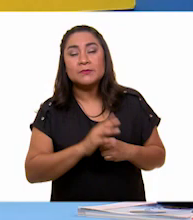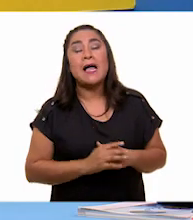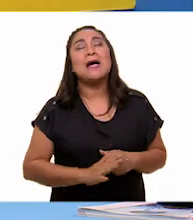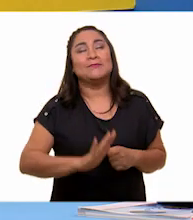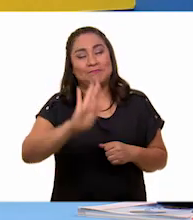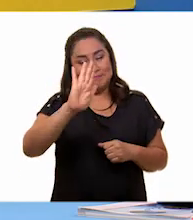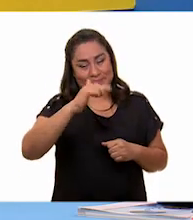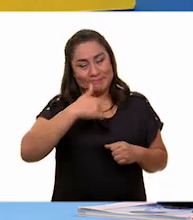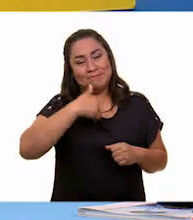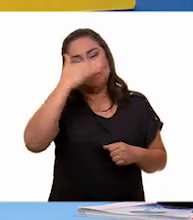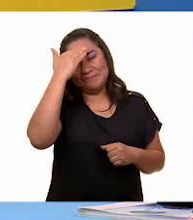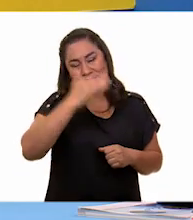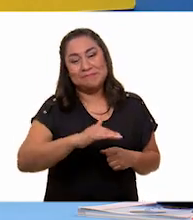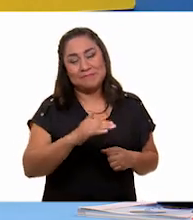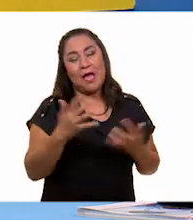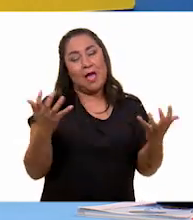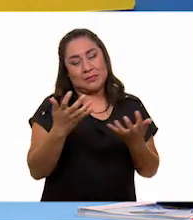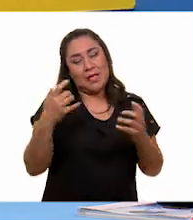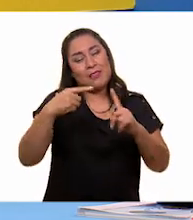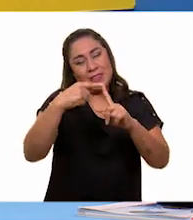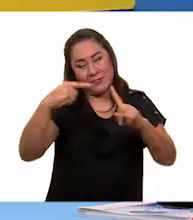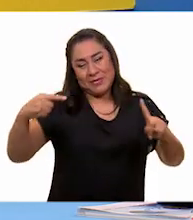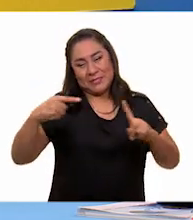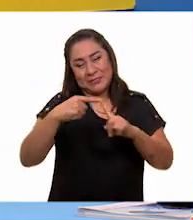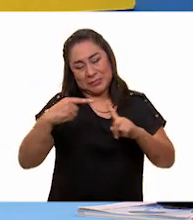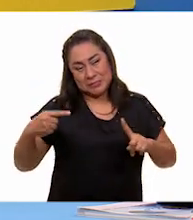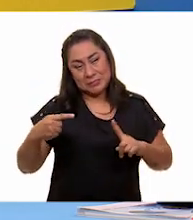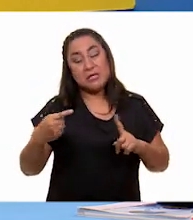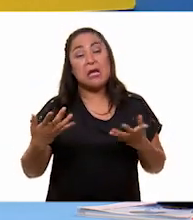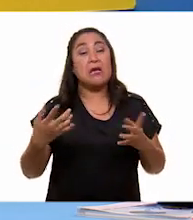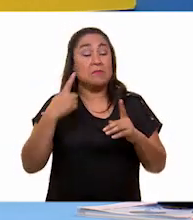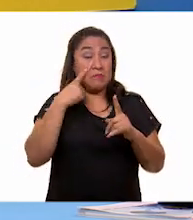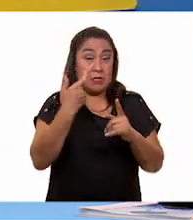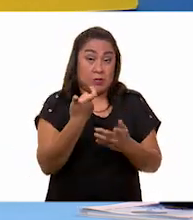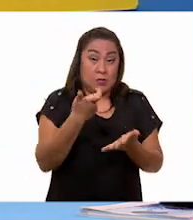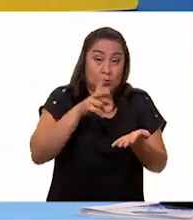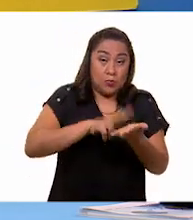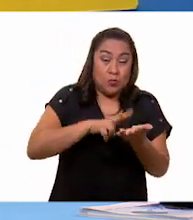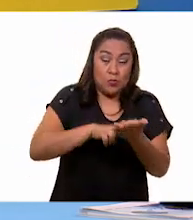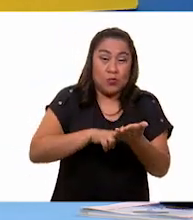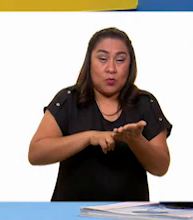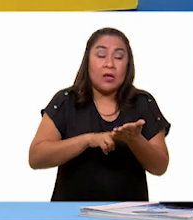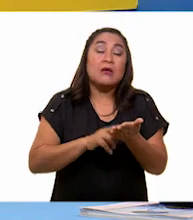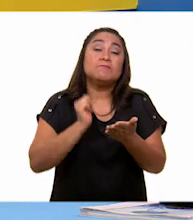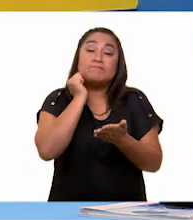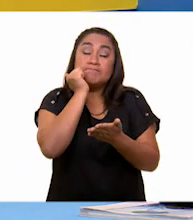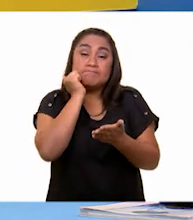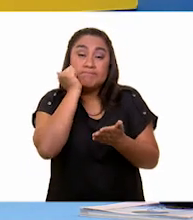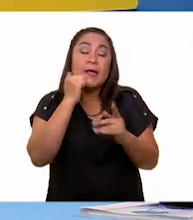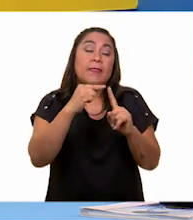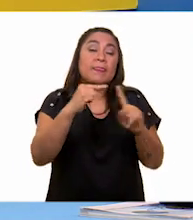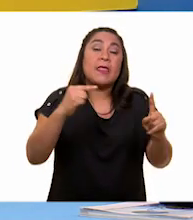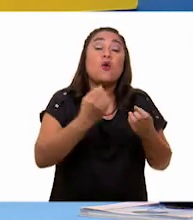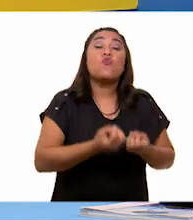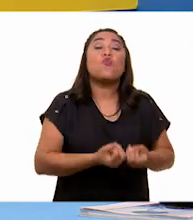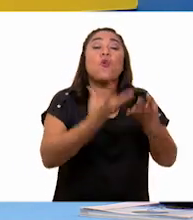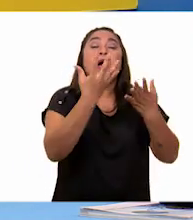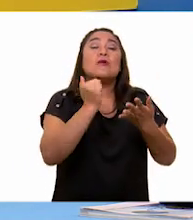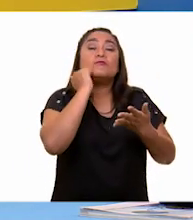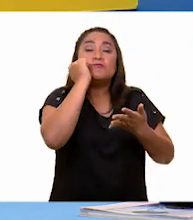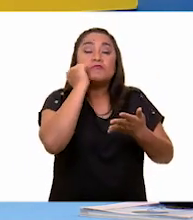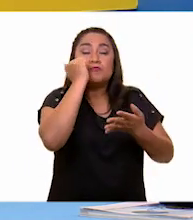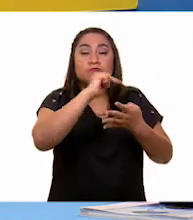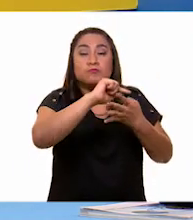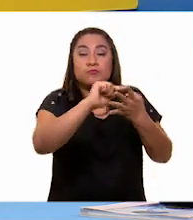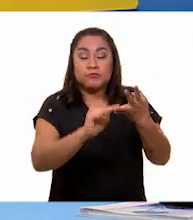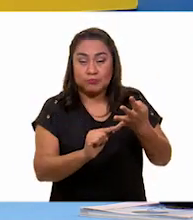soy maestra. Realizando algunas divisiones, podemos dividir el precio de cada paquete entre su